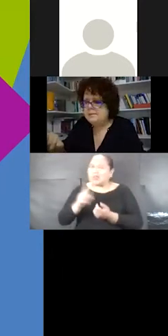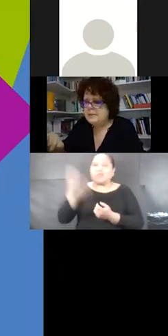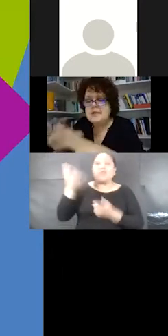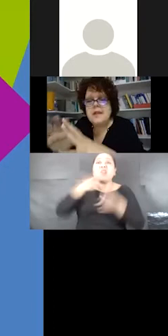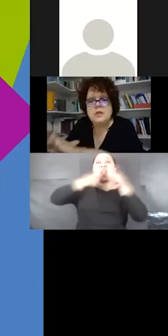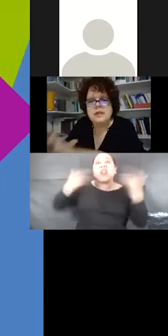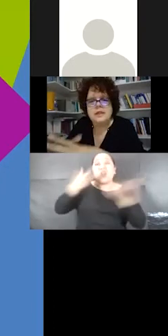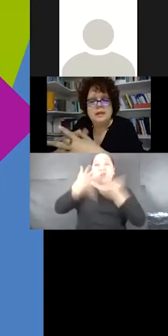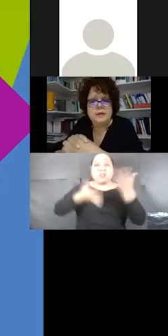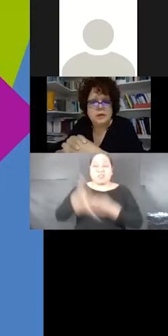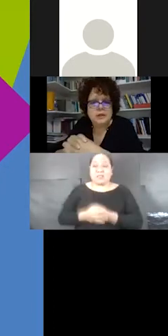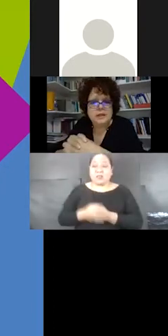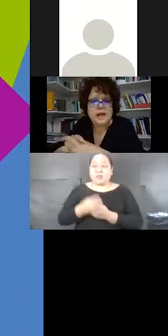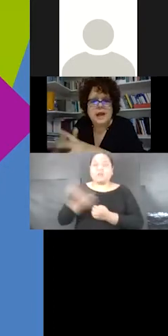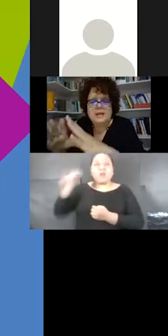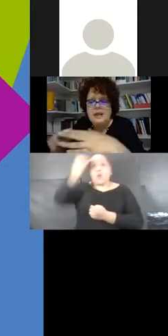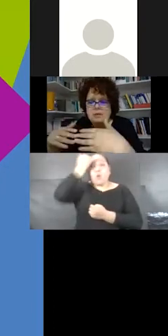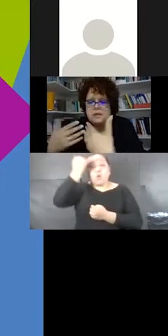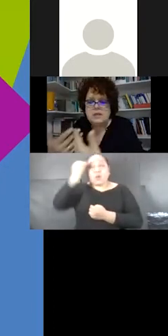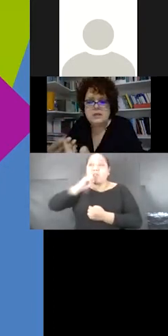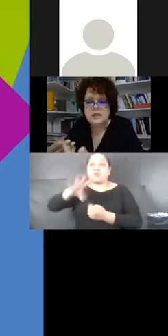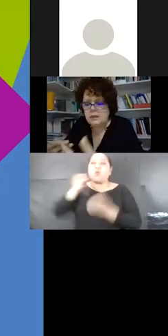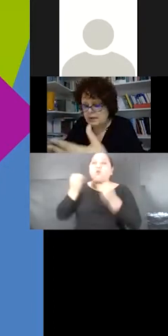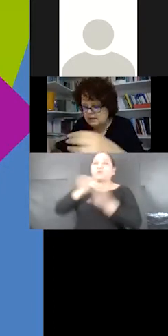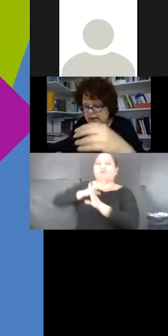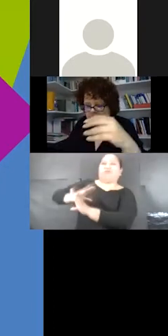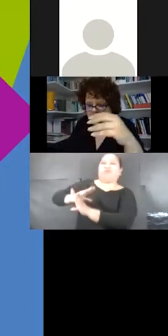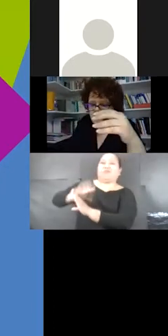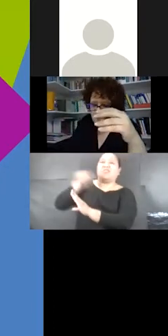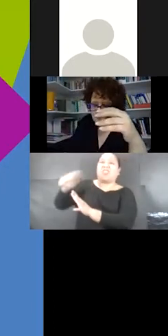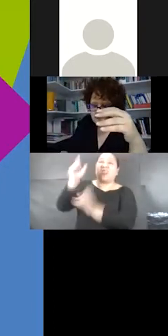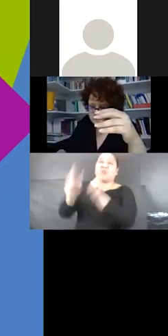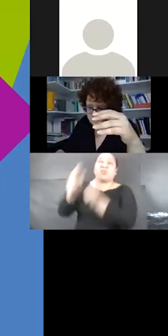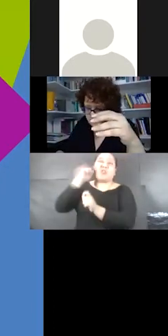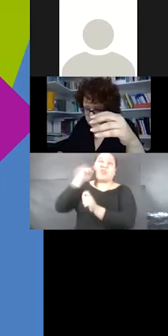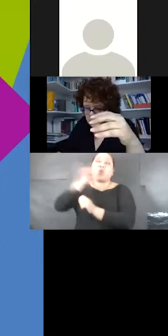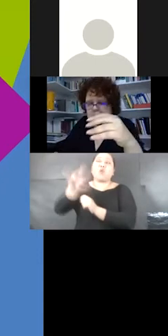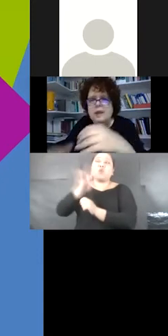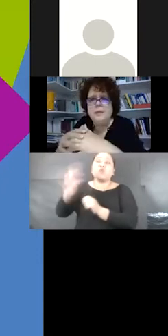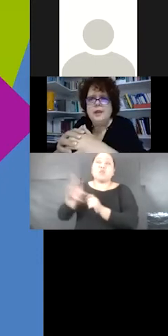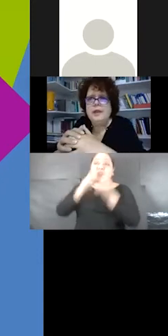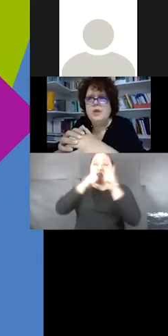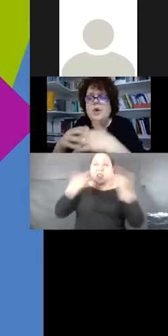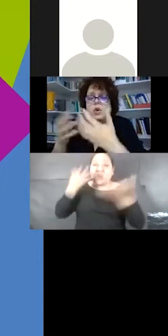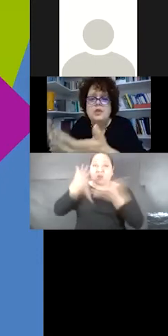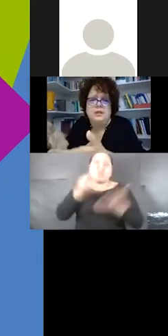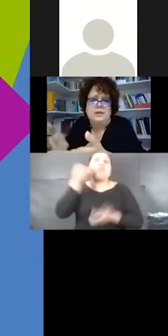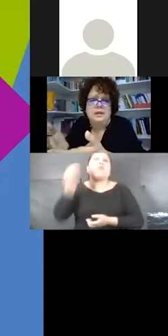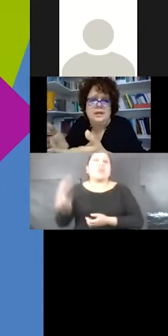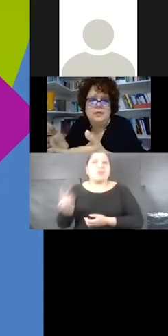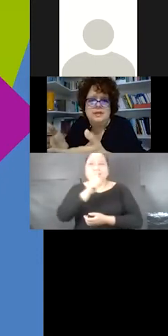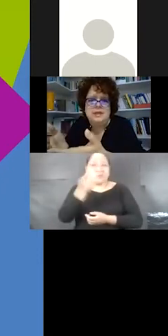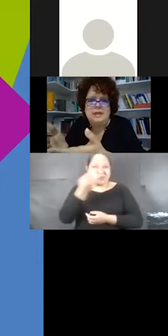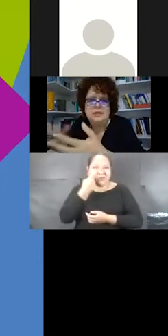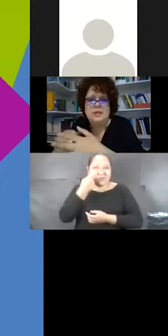del rechazo que tienen las personas hacia la utilización de la lengua de señas es porque no conocen